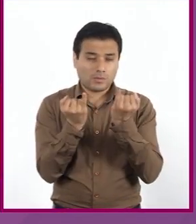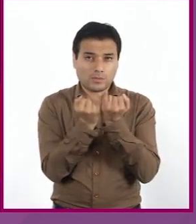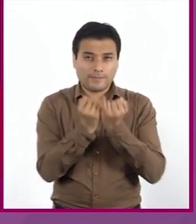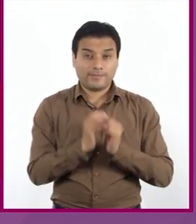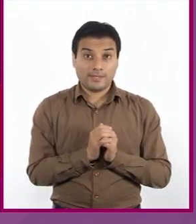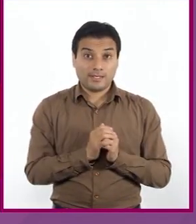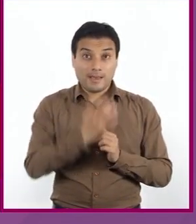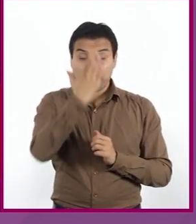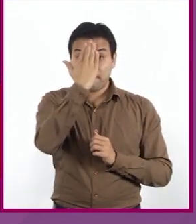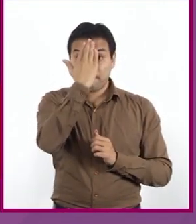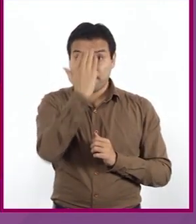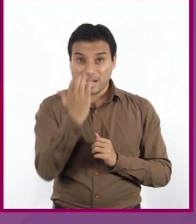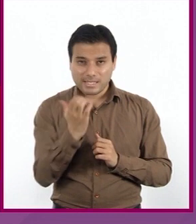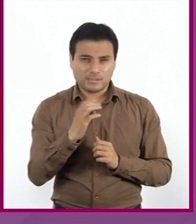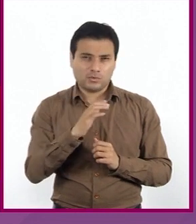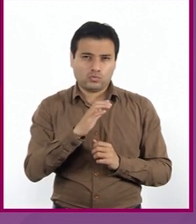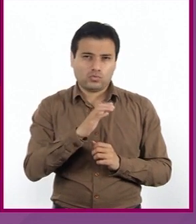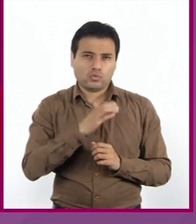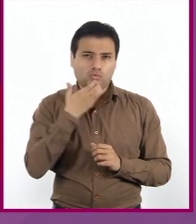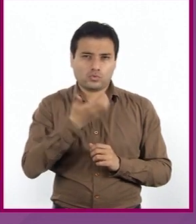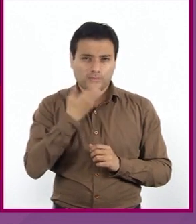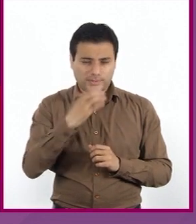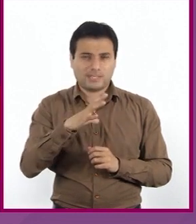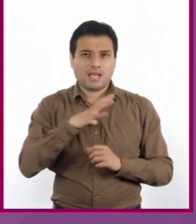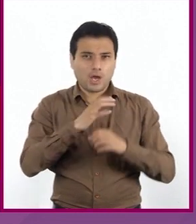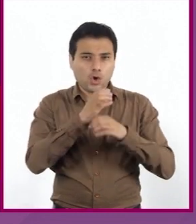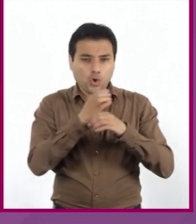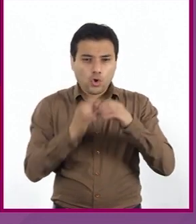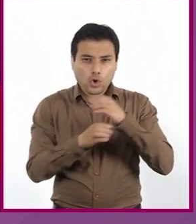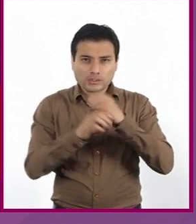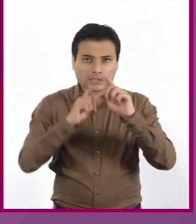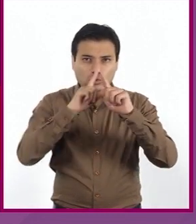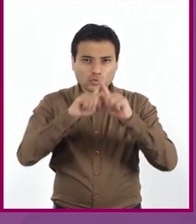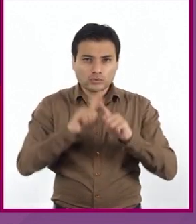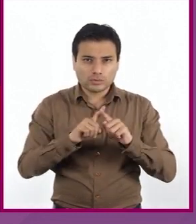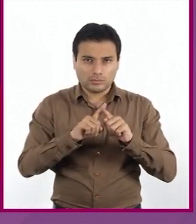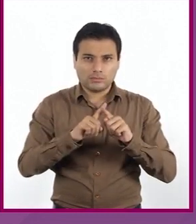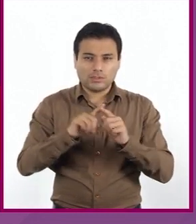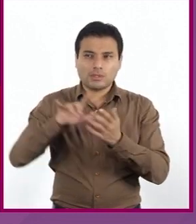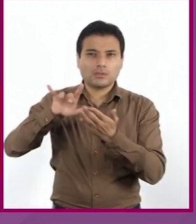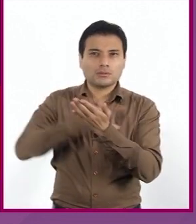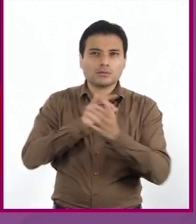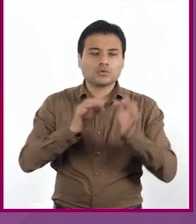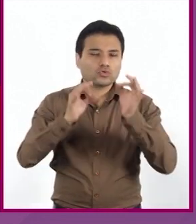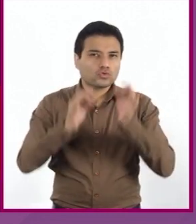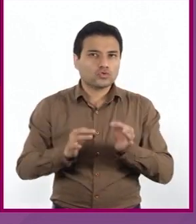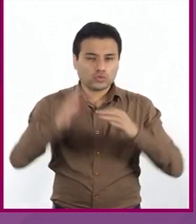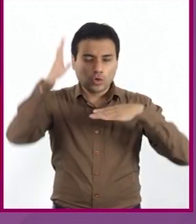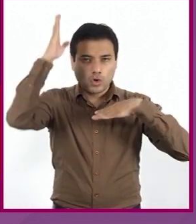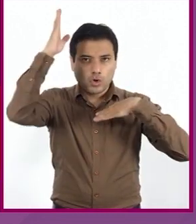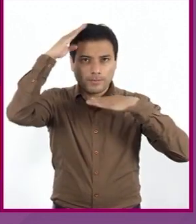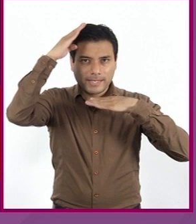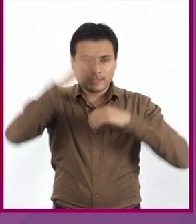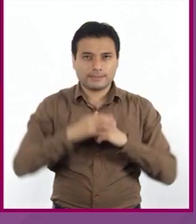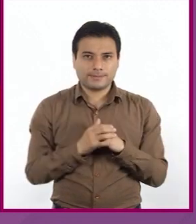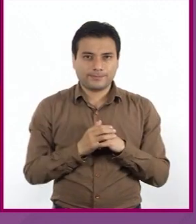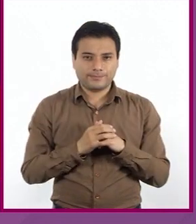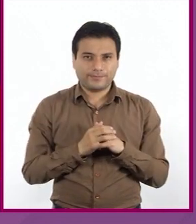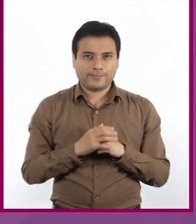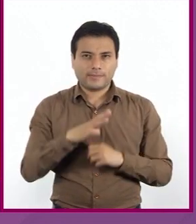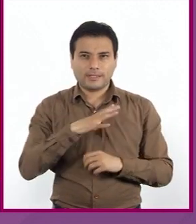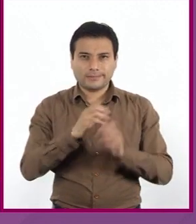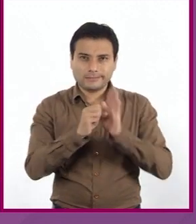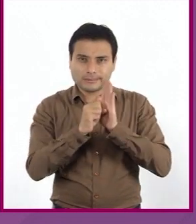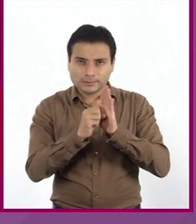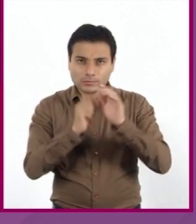tuvieron una fuerte presencia de elementos de la cosmovisión de los olmecas, que se hicieron presentes en símbolos de